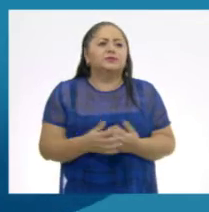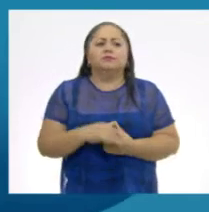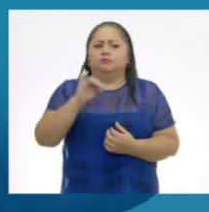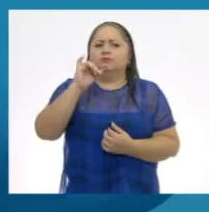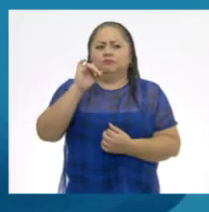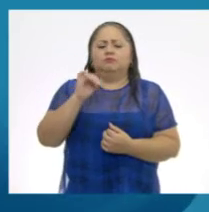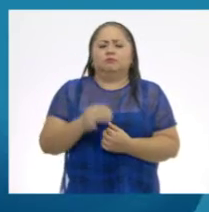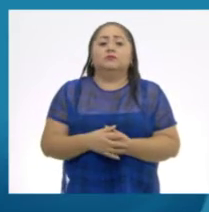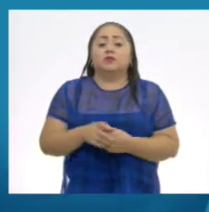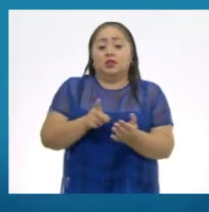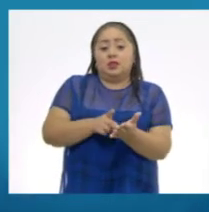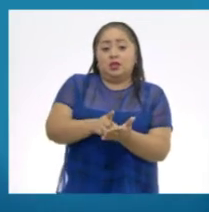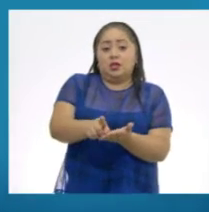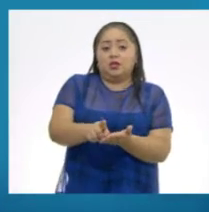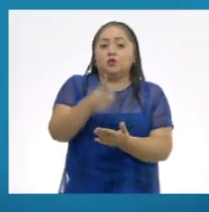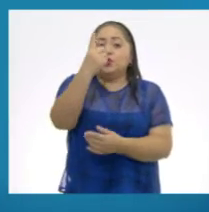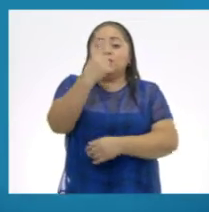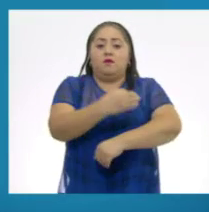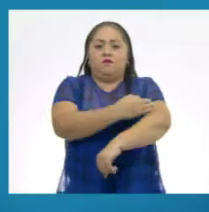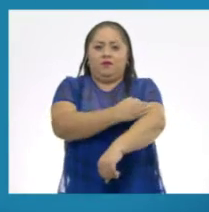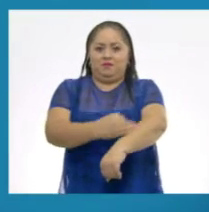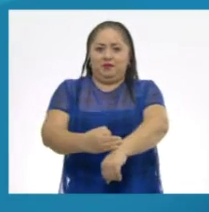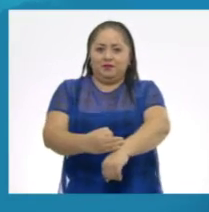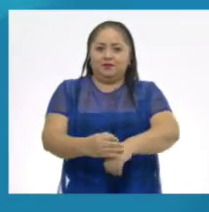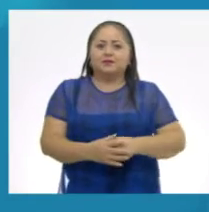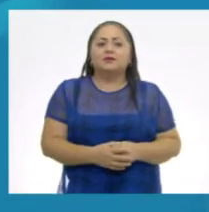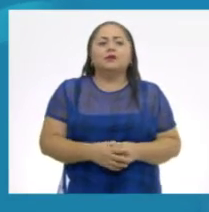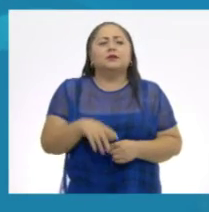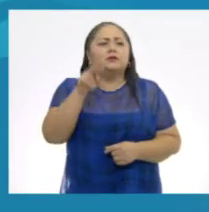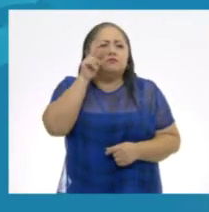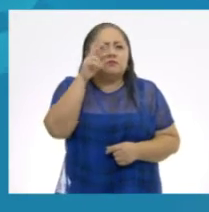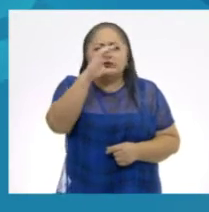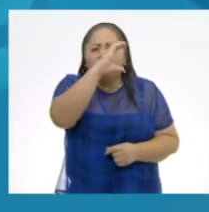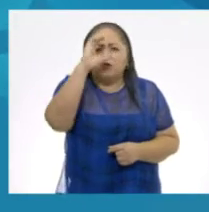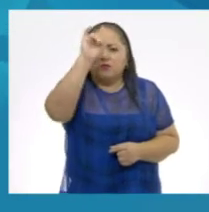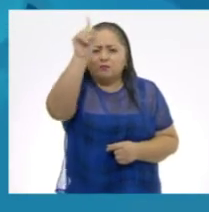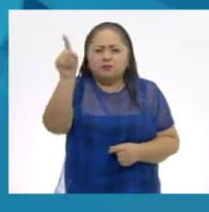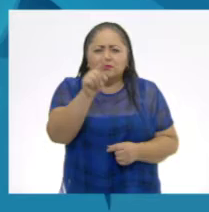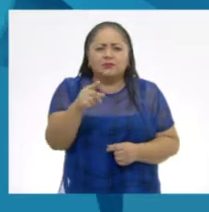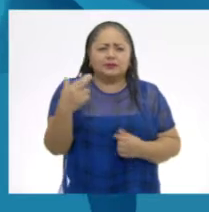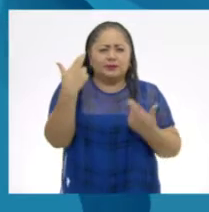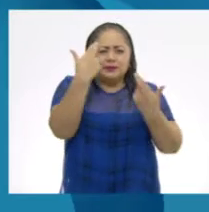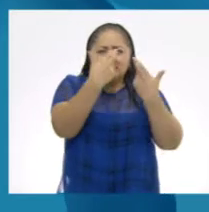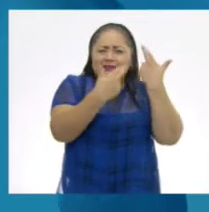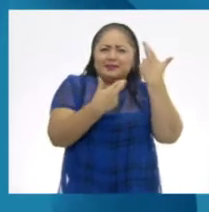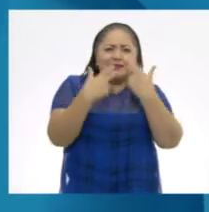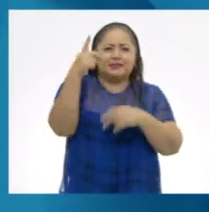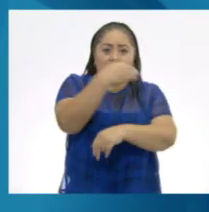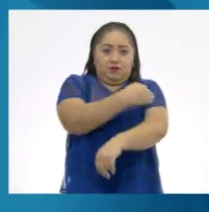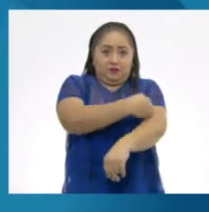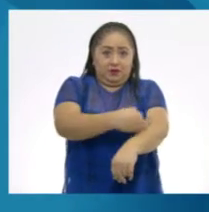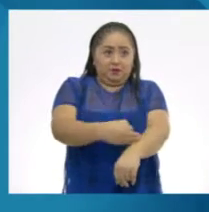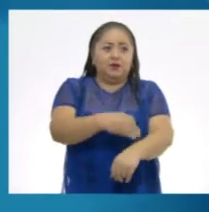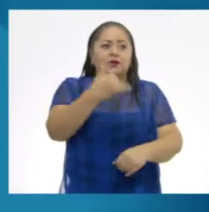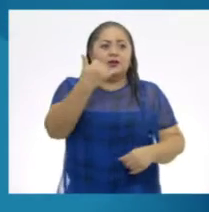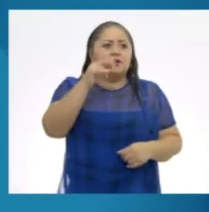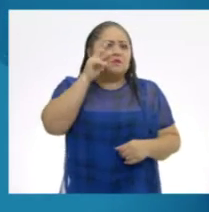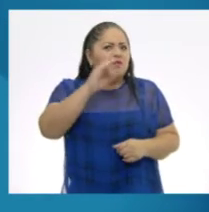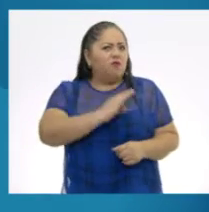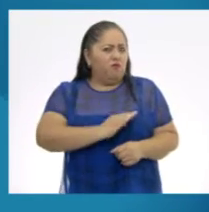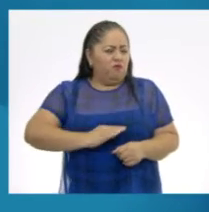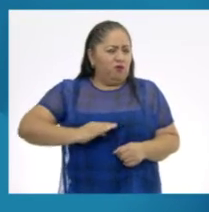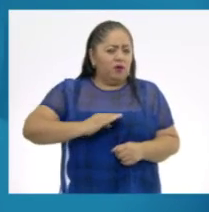Derecho a una familia. Analicemos la imagen. Observamos algunas familias y los vemos